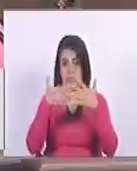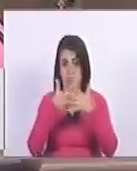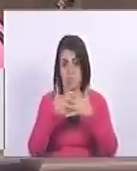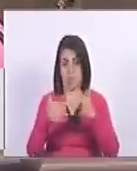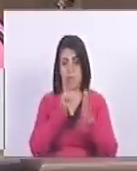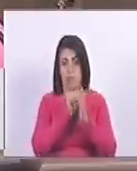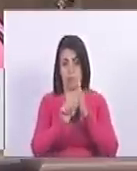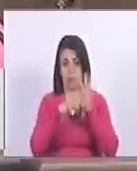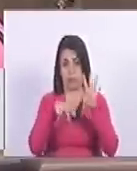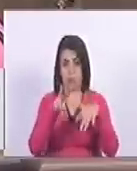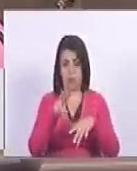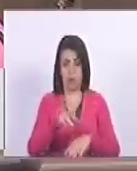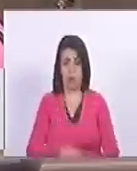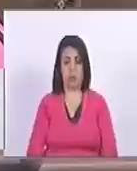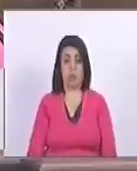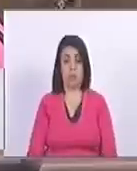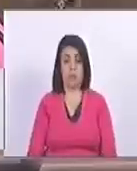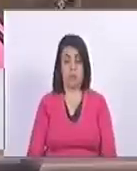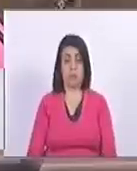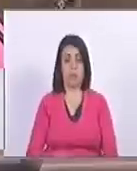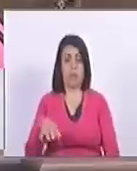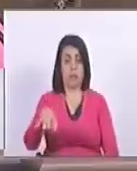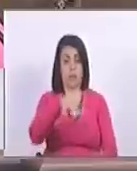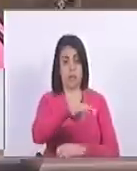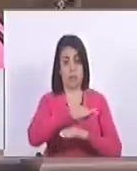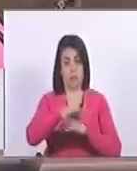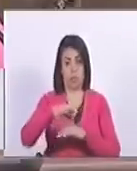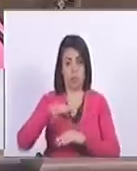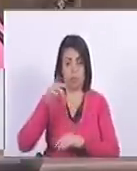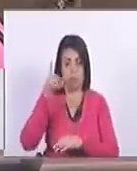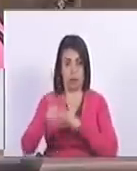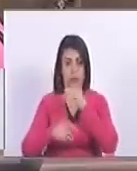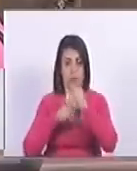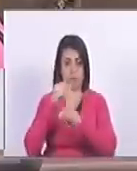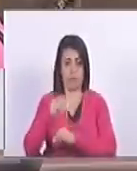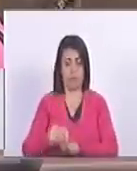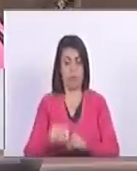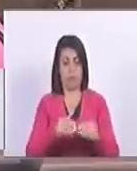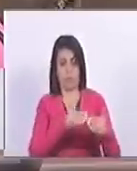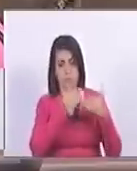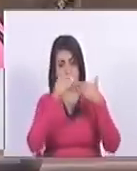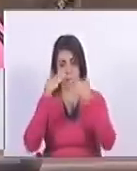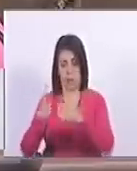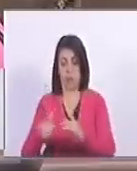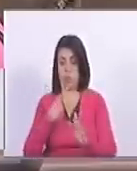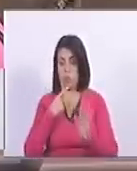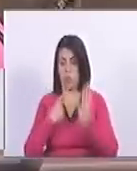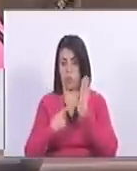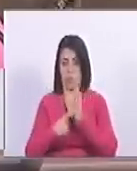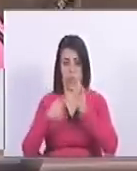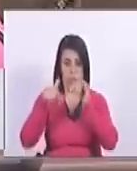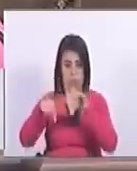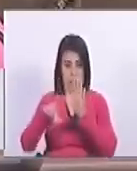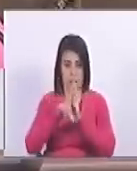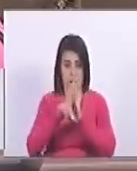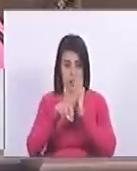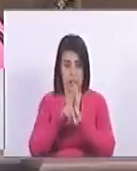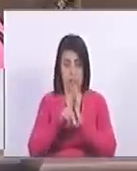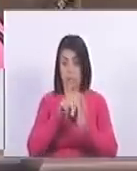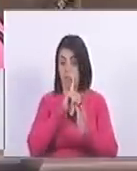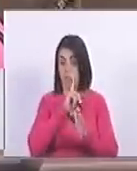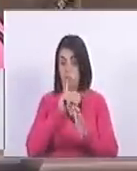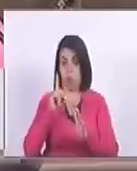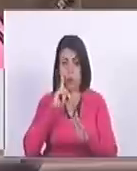siguientes términos. Artículo 12. Los estados y municipios deberán, a partir de la entrada en vigencia de esta ley,